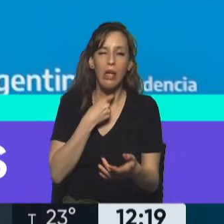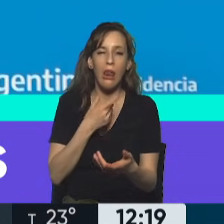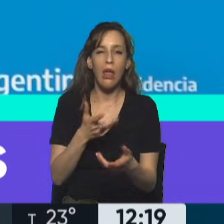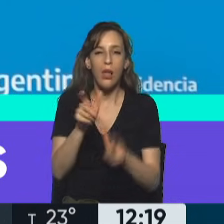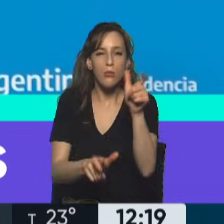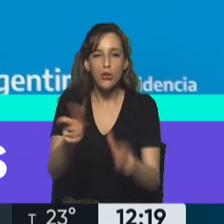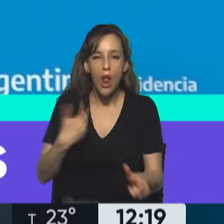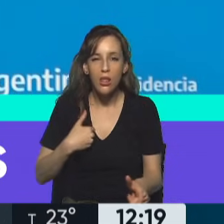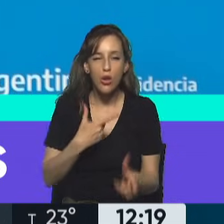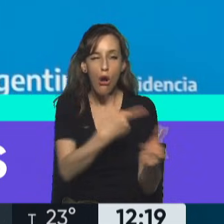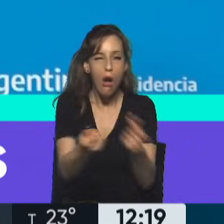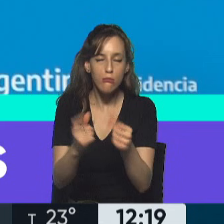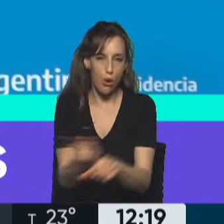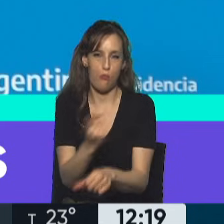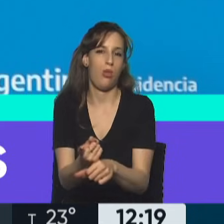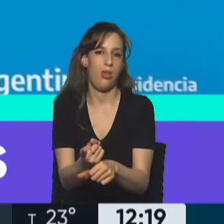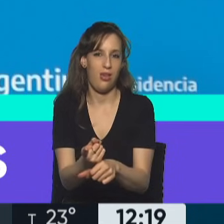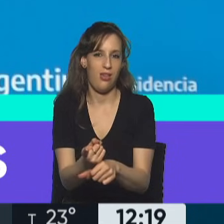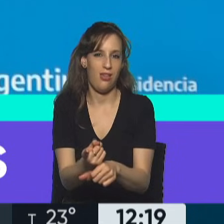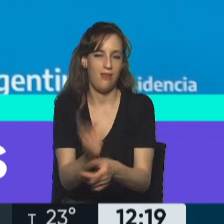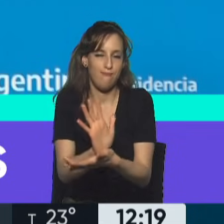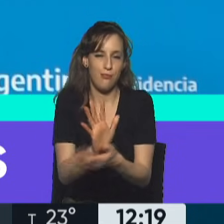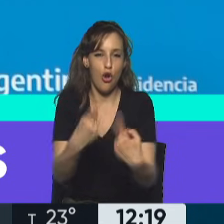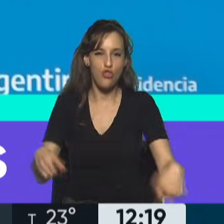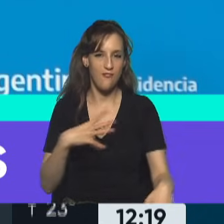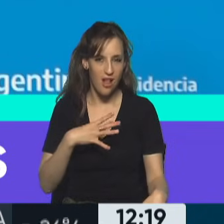llevar la comida a su mesa. Gracias.